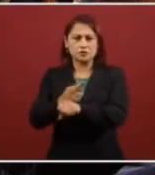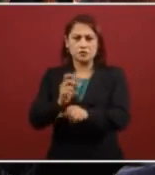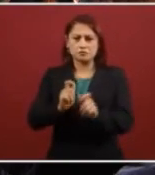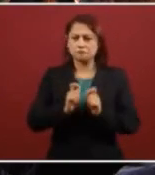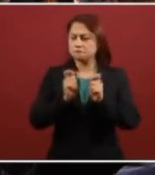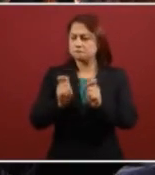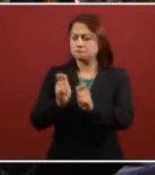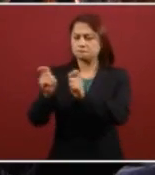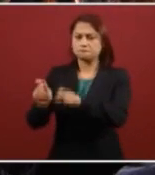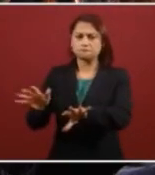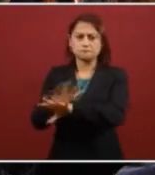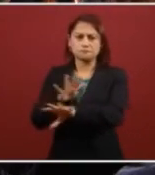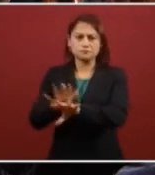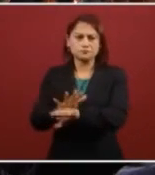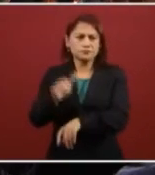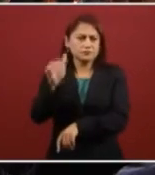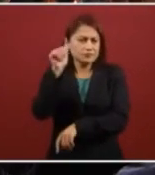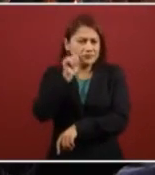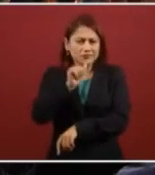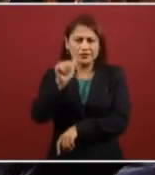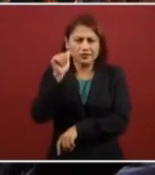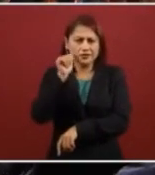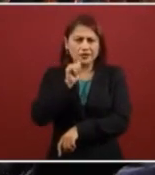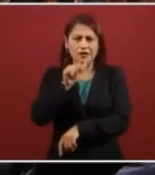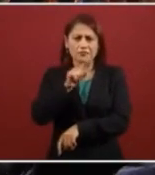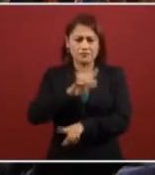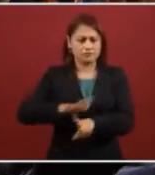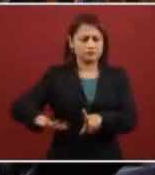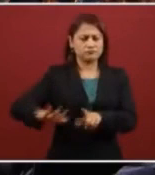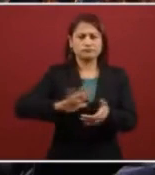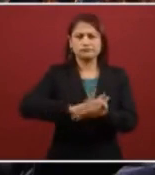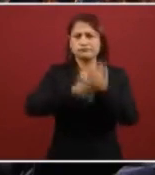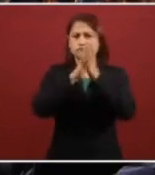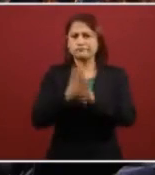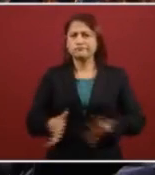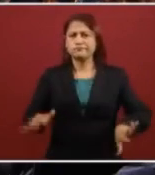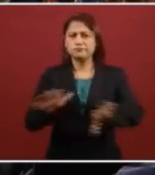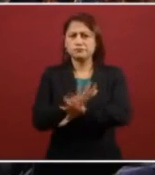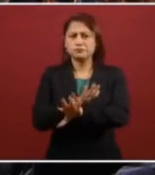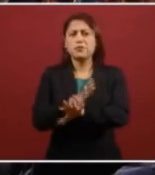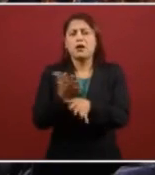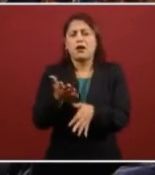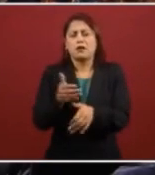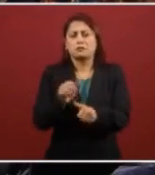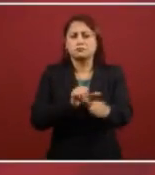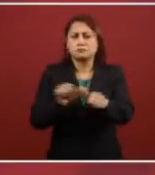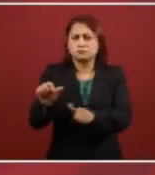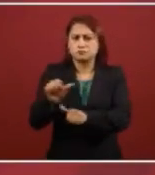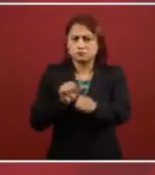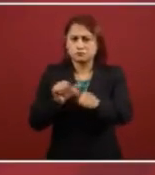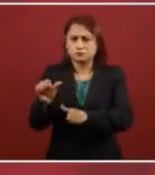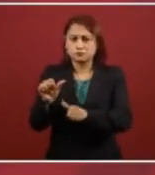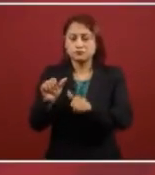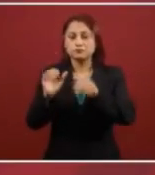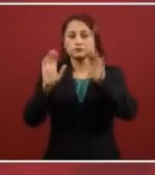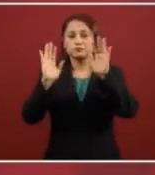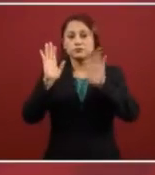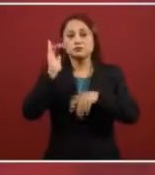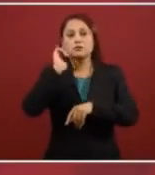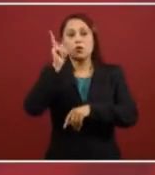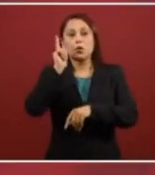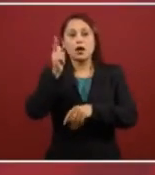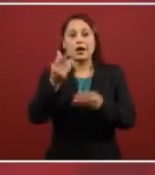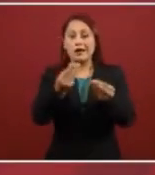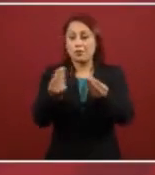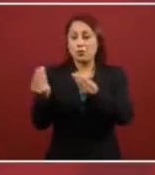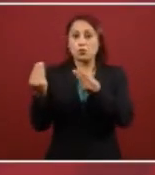cambios. Yo espero que no sean muchos. So I hope there's not many. Pero tampoco but however, va a ser este camisa de fuerza.